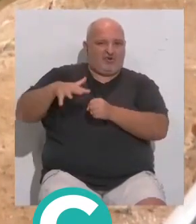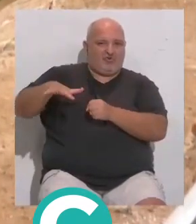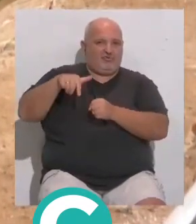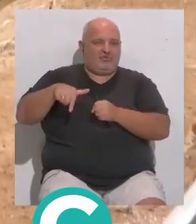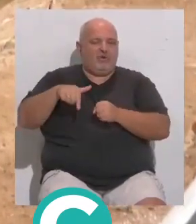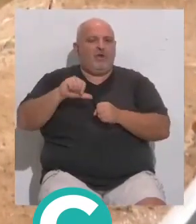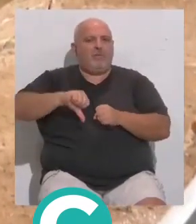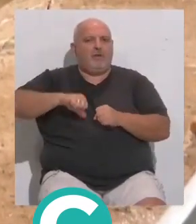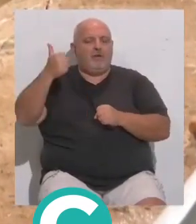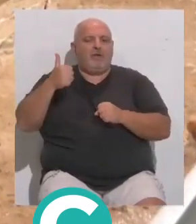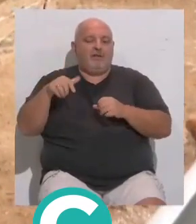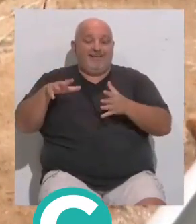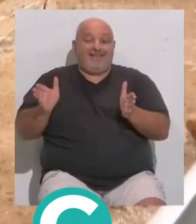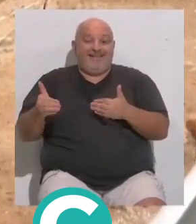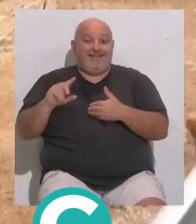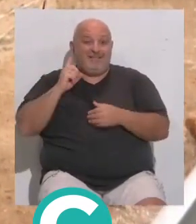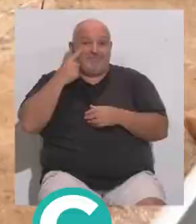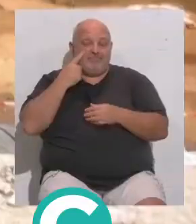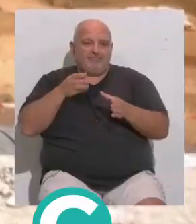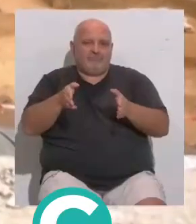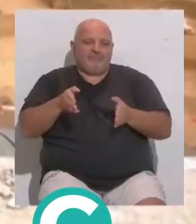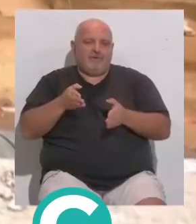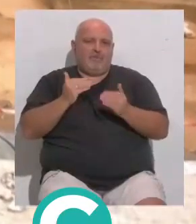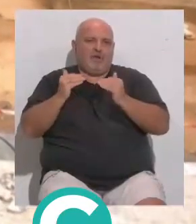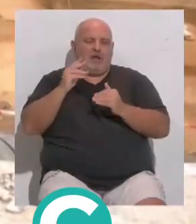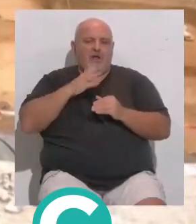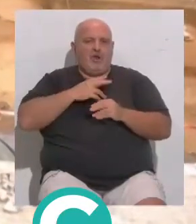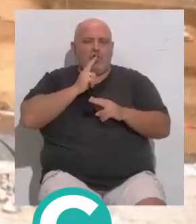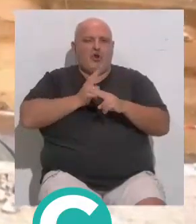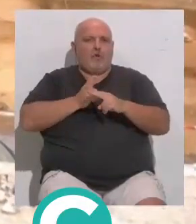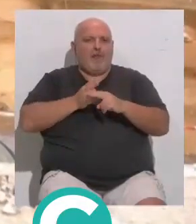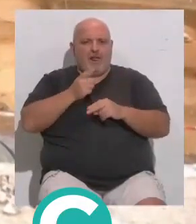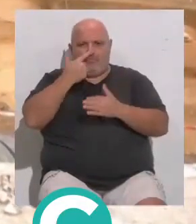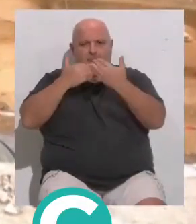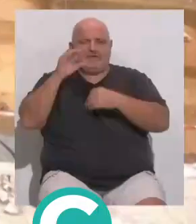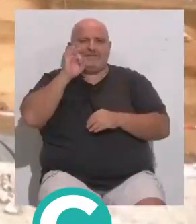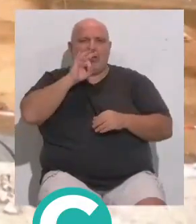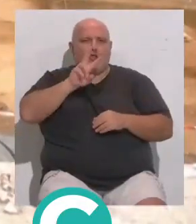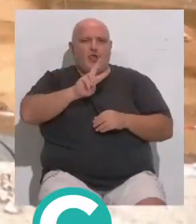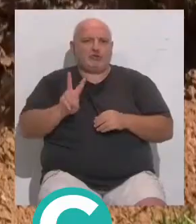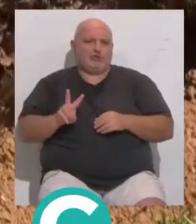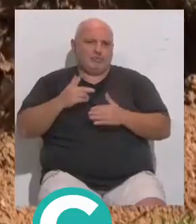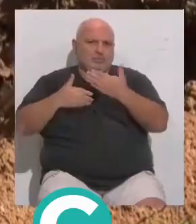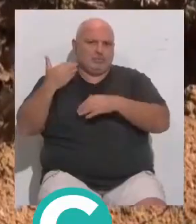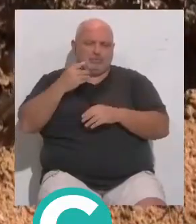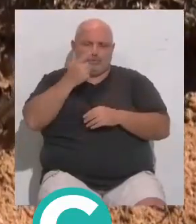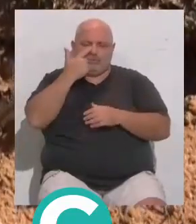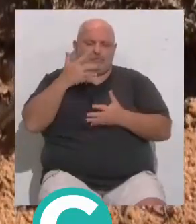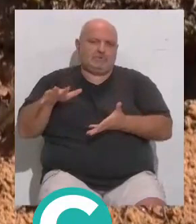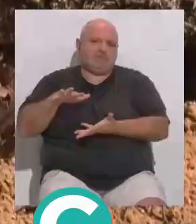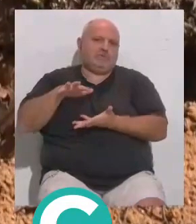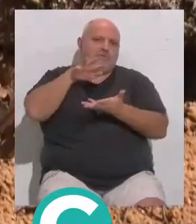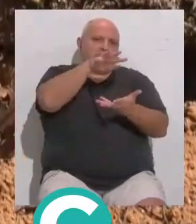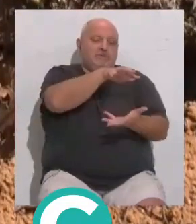Cádiz aprobó trasladar los restos del columbario de época romana que data del siglo II para su conservación. En esta